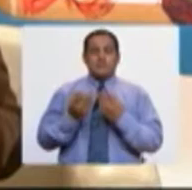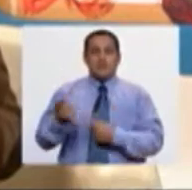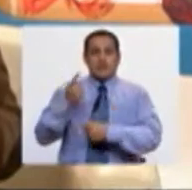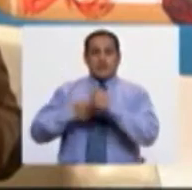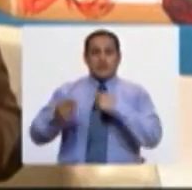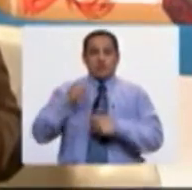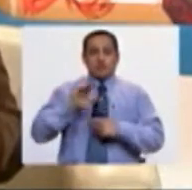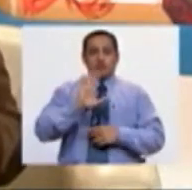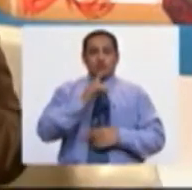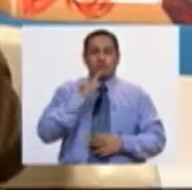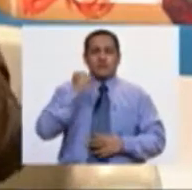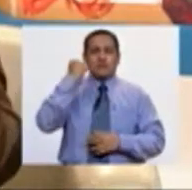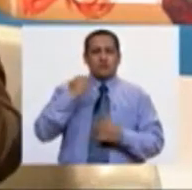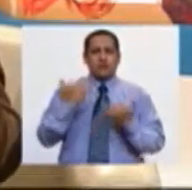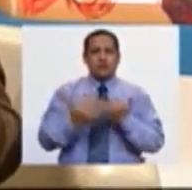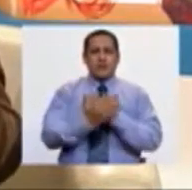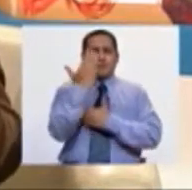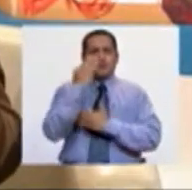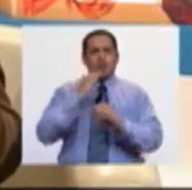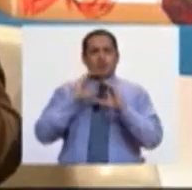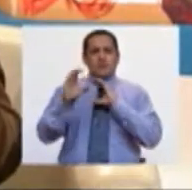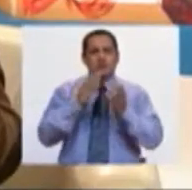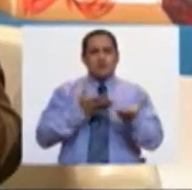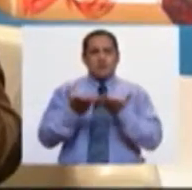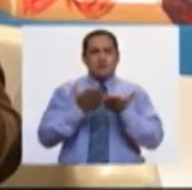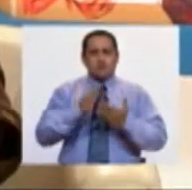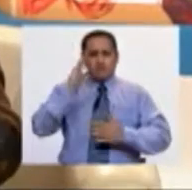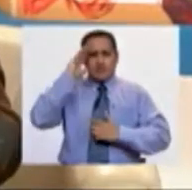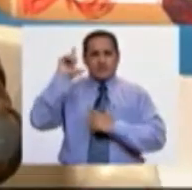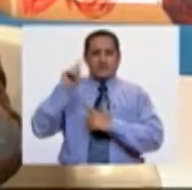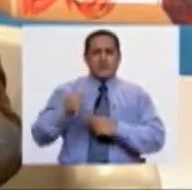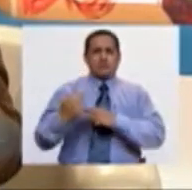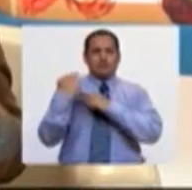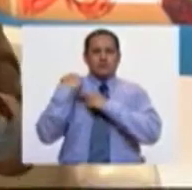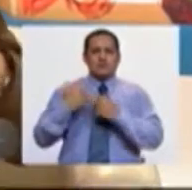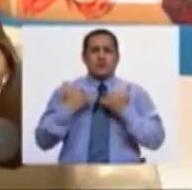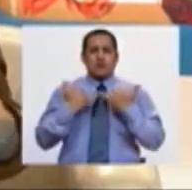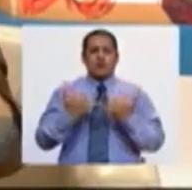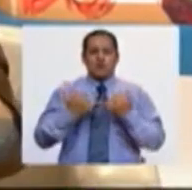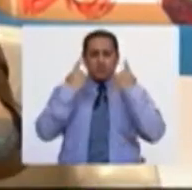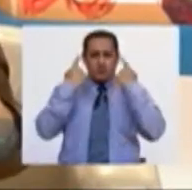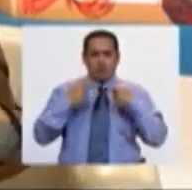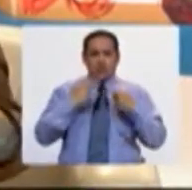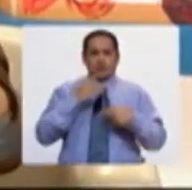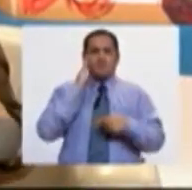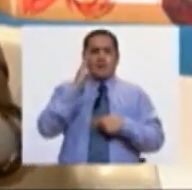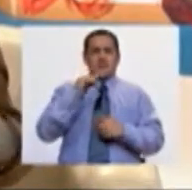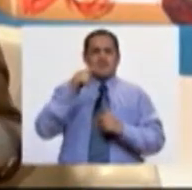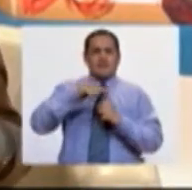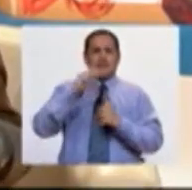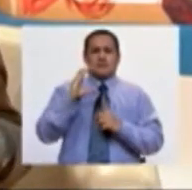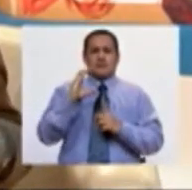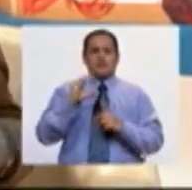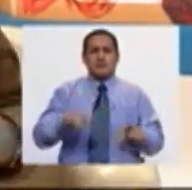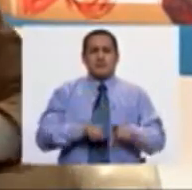Estamos ya de regreso en Tus Derechos esta mañana conversando acerca del servicio militar obligatorio y de esta medida, de este fallo del